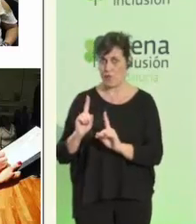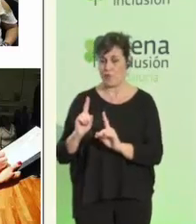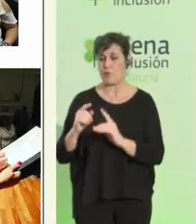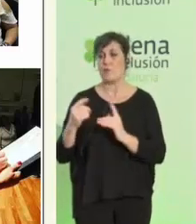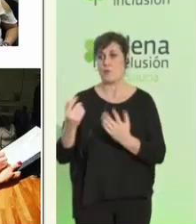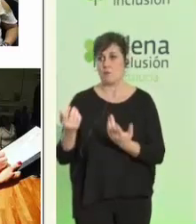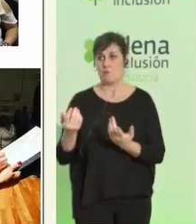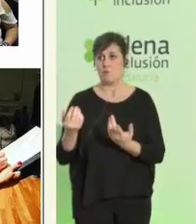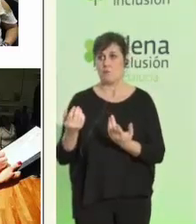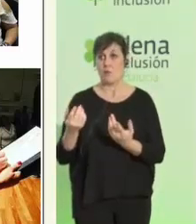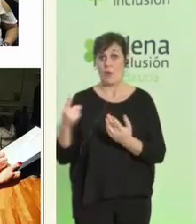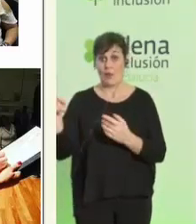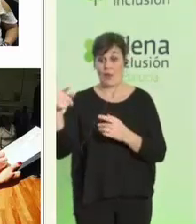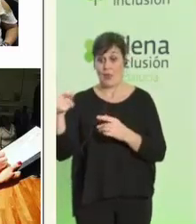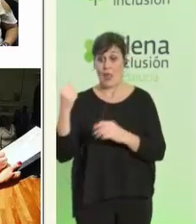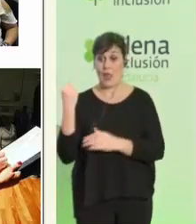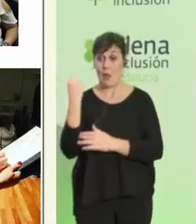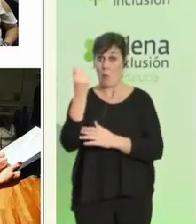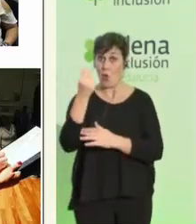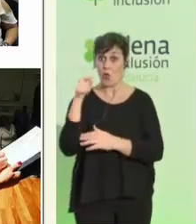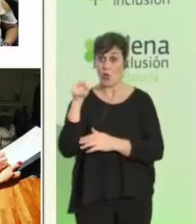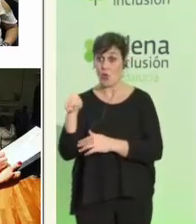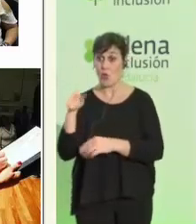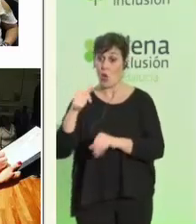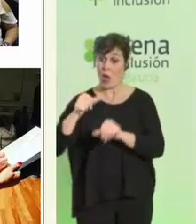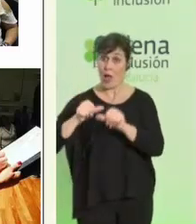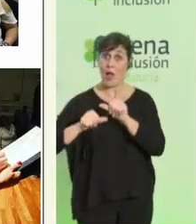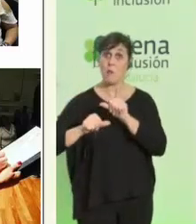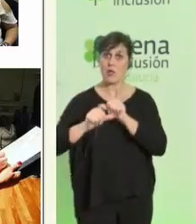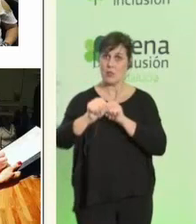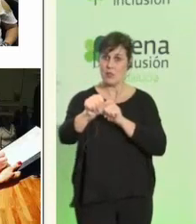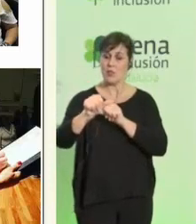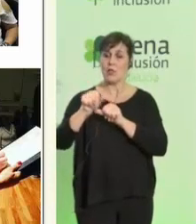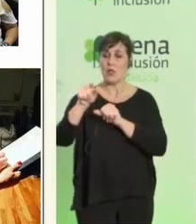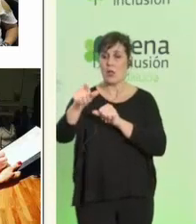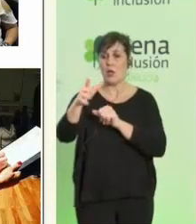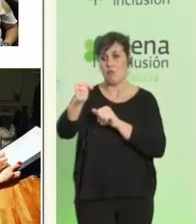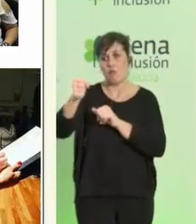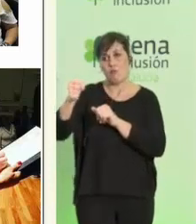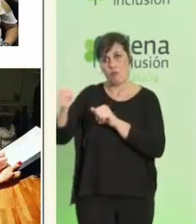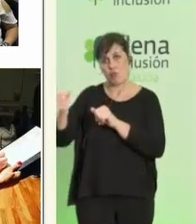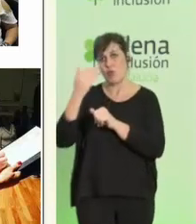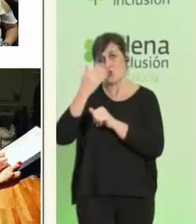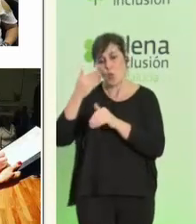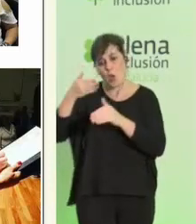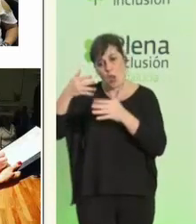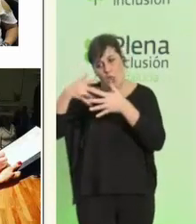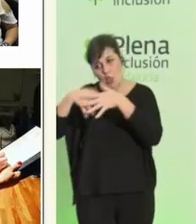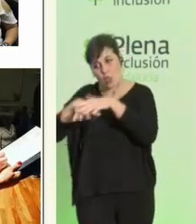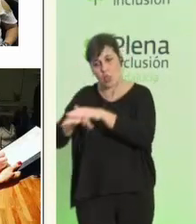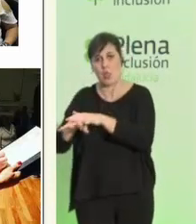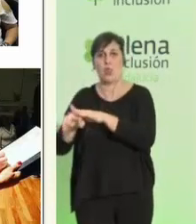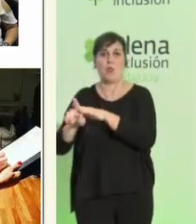Y entonces, a partir de ese apoyo, consiguió integrarse dentro de la escuela y